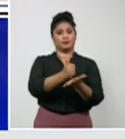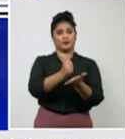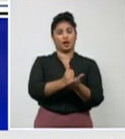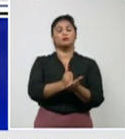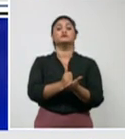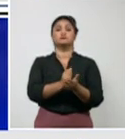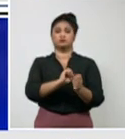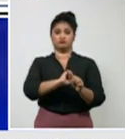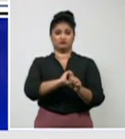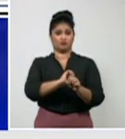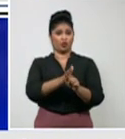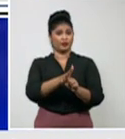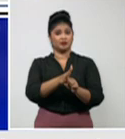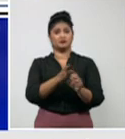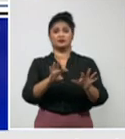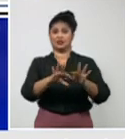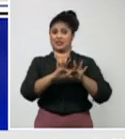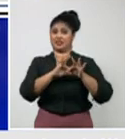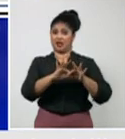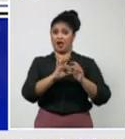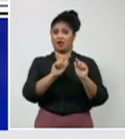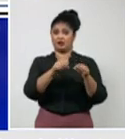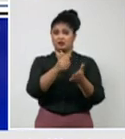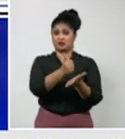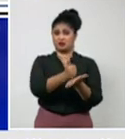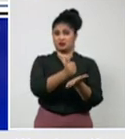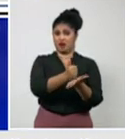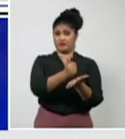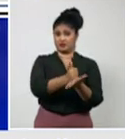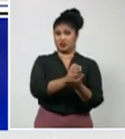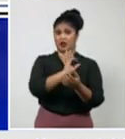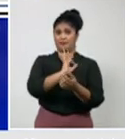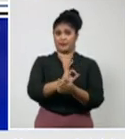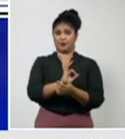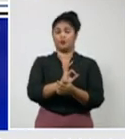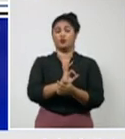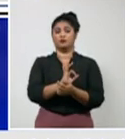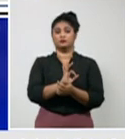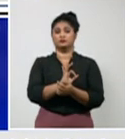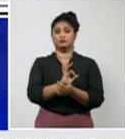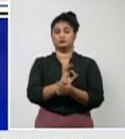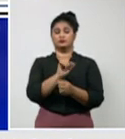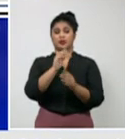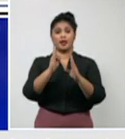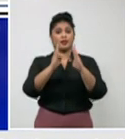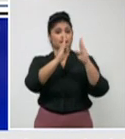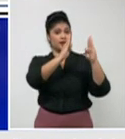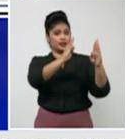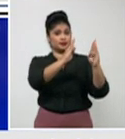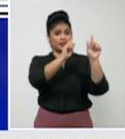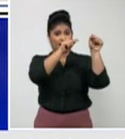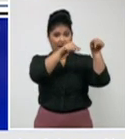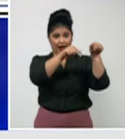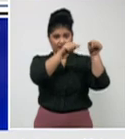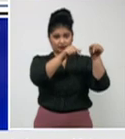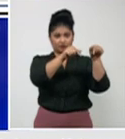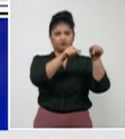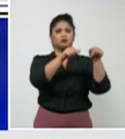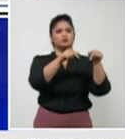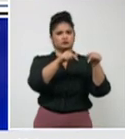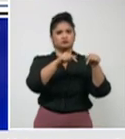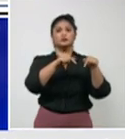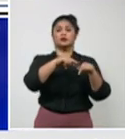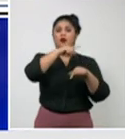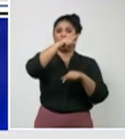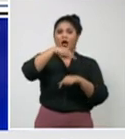mayor complejidad y, como se ve en la curva a la derecha, con una tendencia al incremento de los